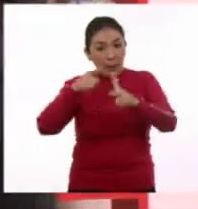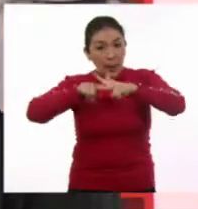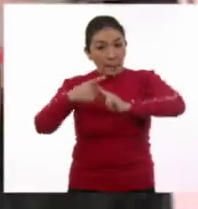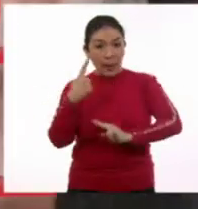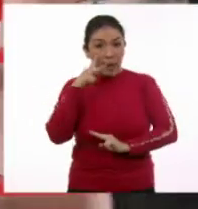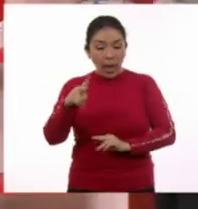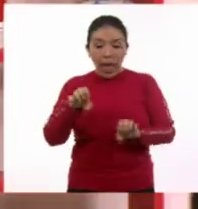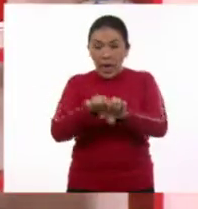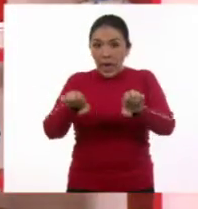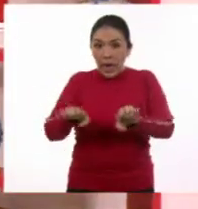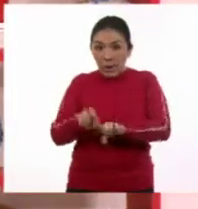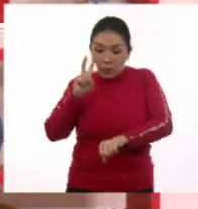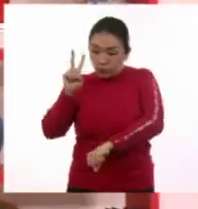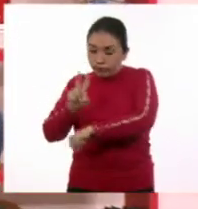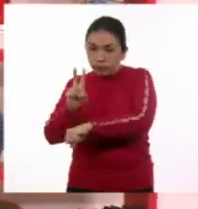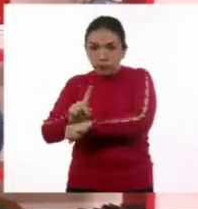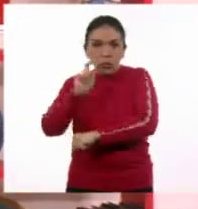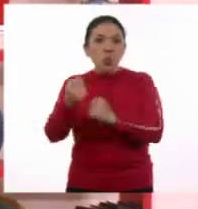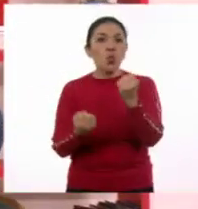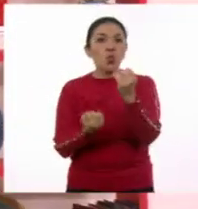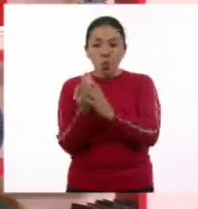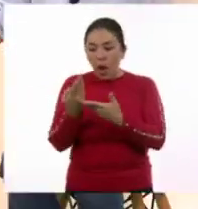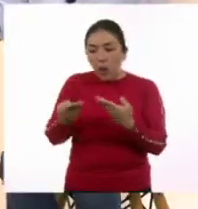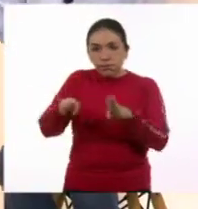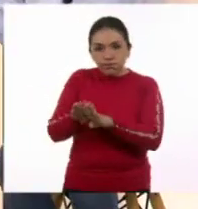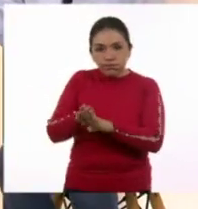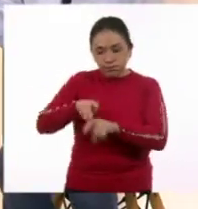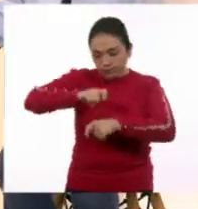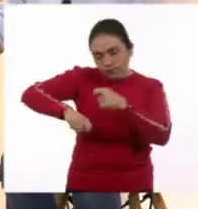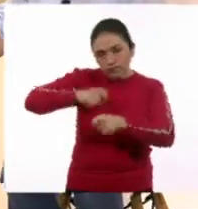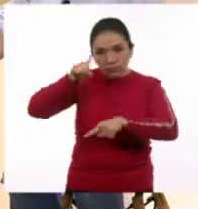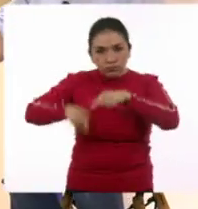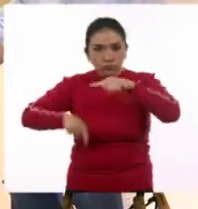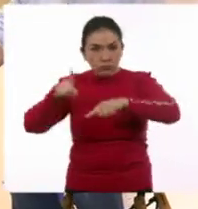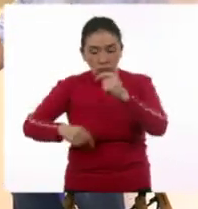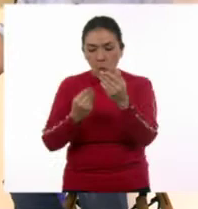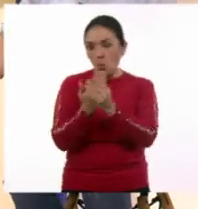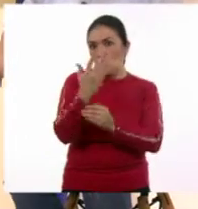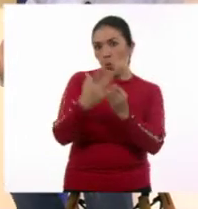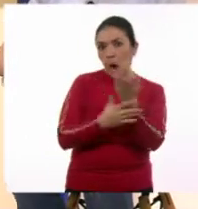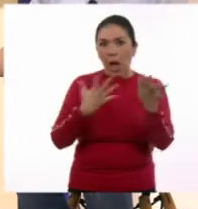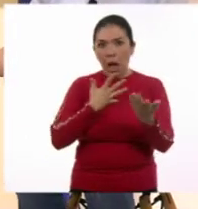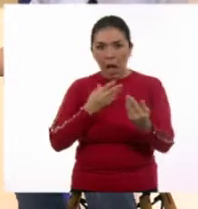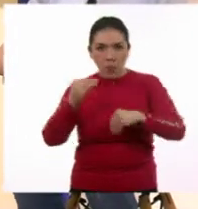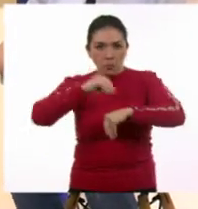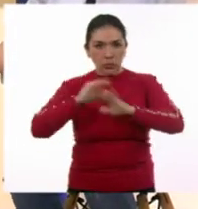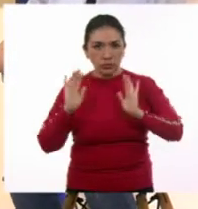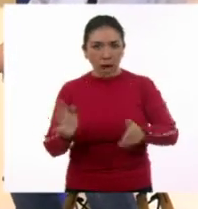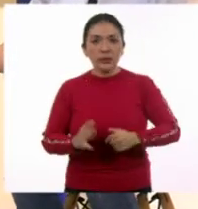sacamos nuestro equipo está cerrado ya tenemos nuestros guantes puestos